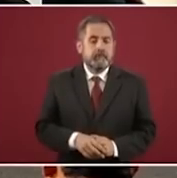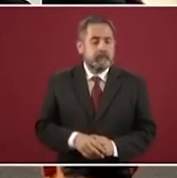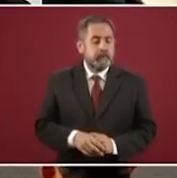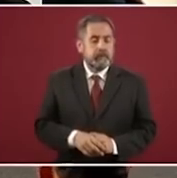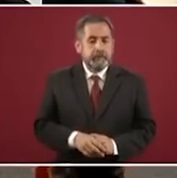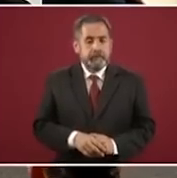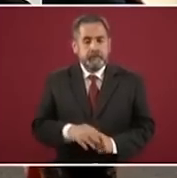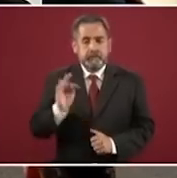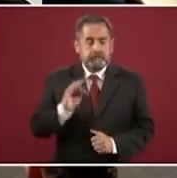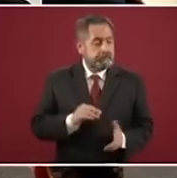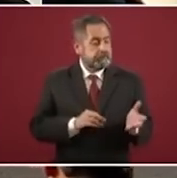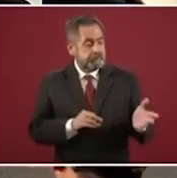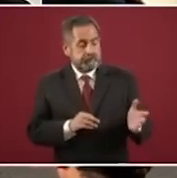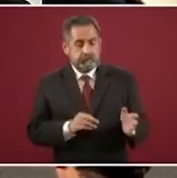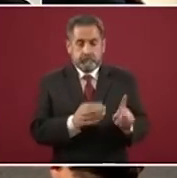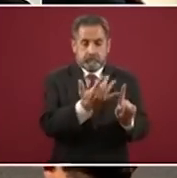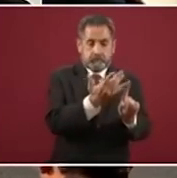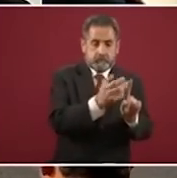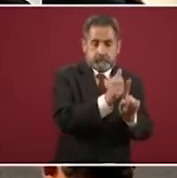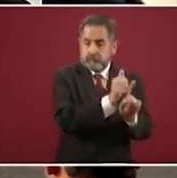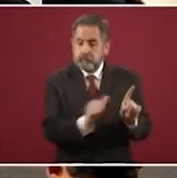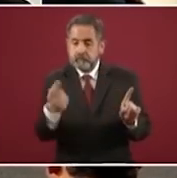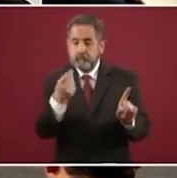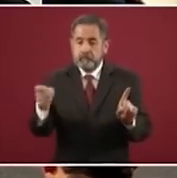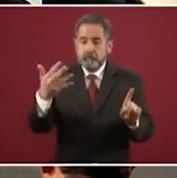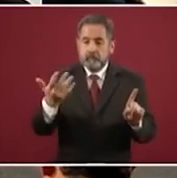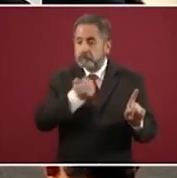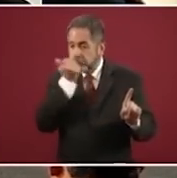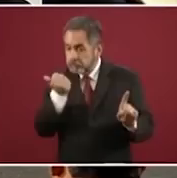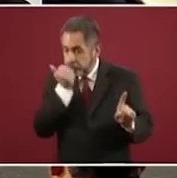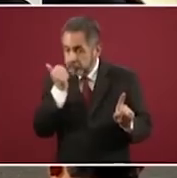tienen de 50 a 150 alumnos,